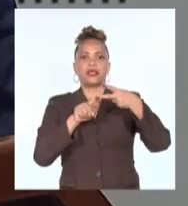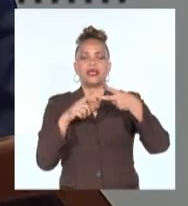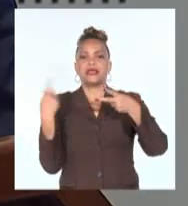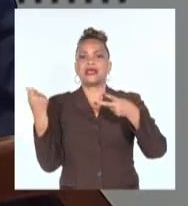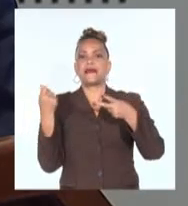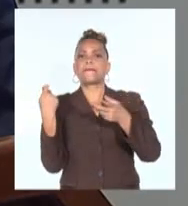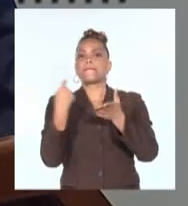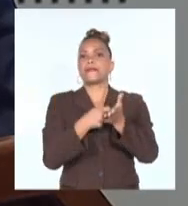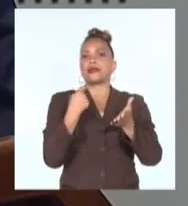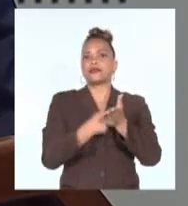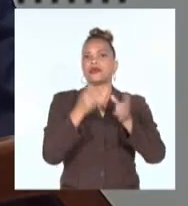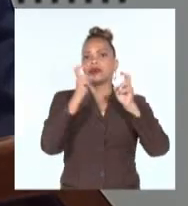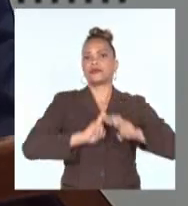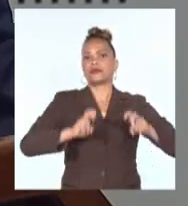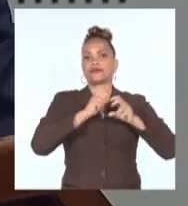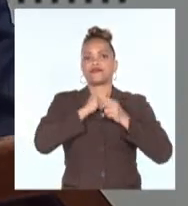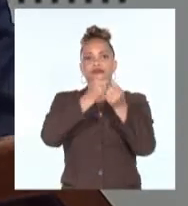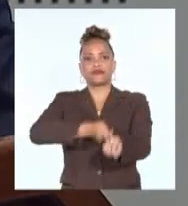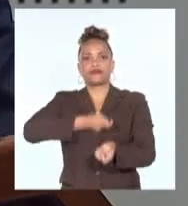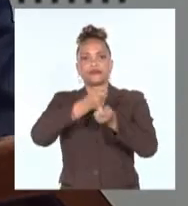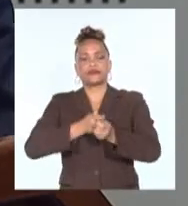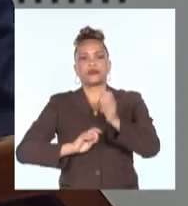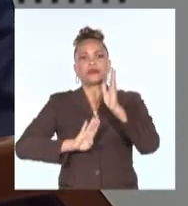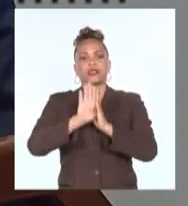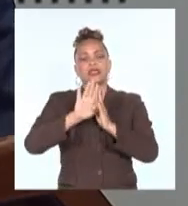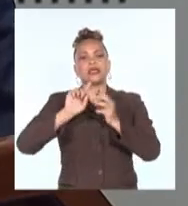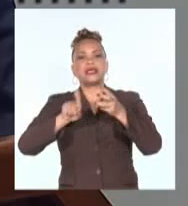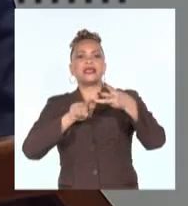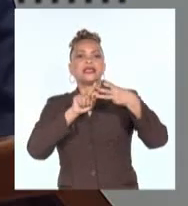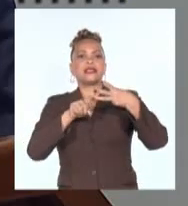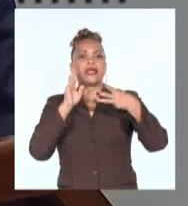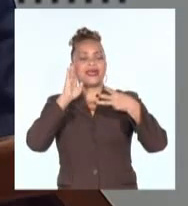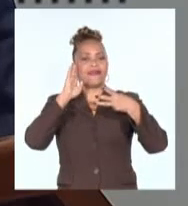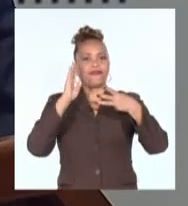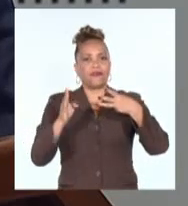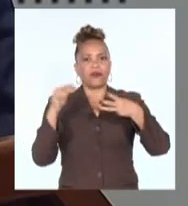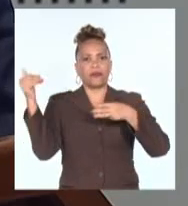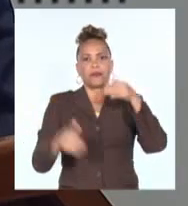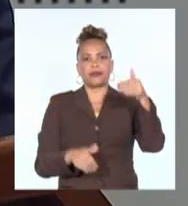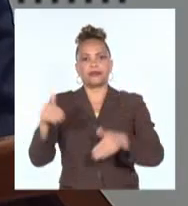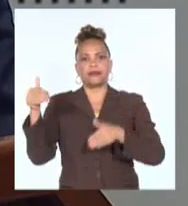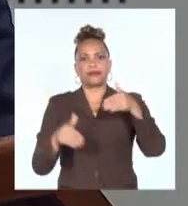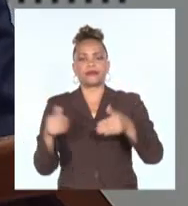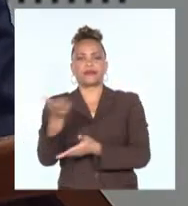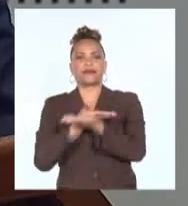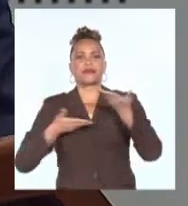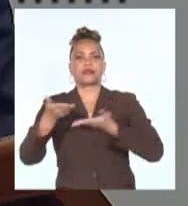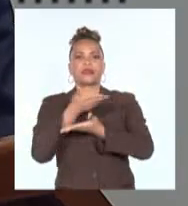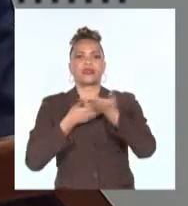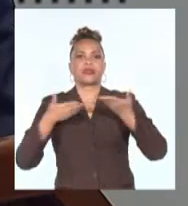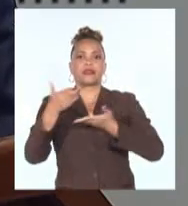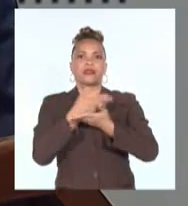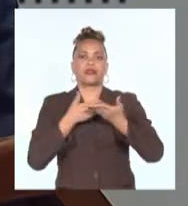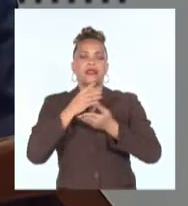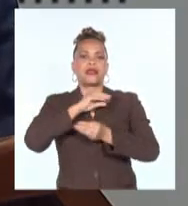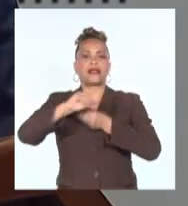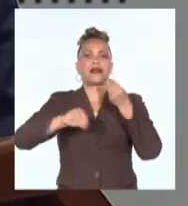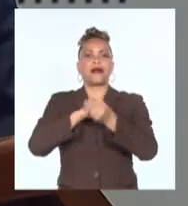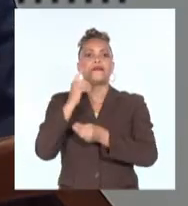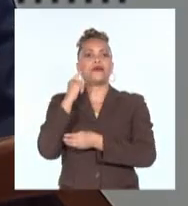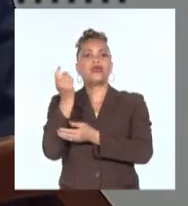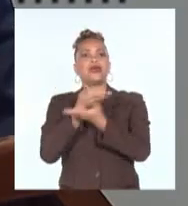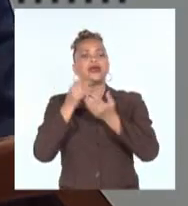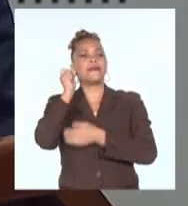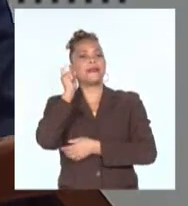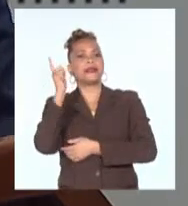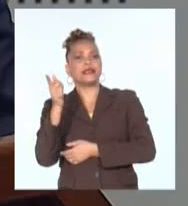en investigación agrícola para el desarrollo. Y tres, enfoques participativos para el intercambio y la transferencia de conocimientos. La